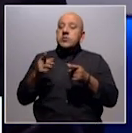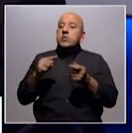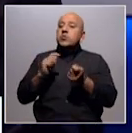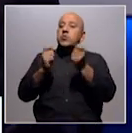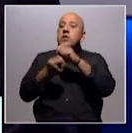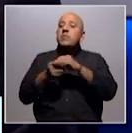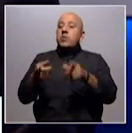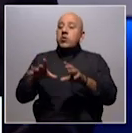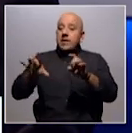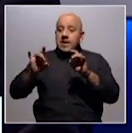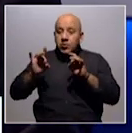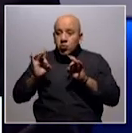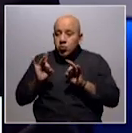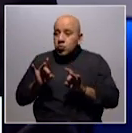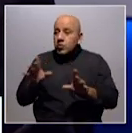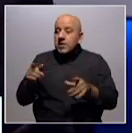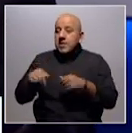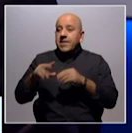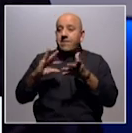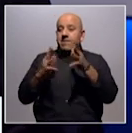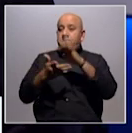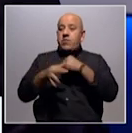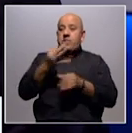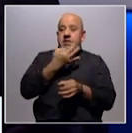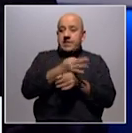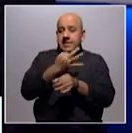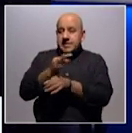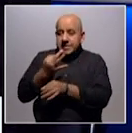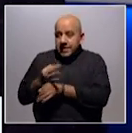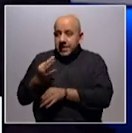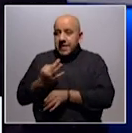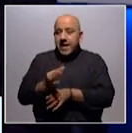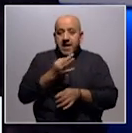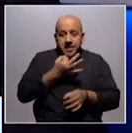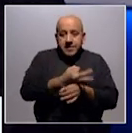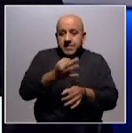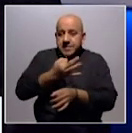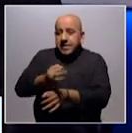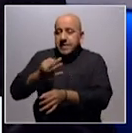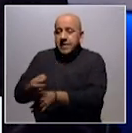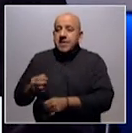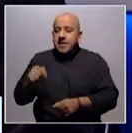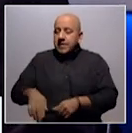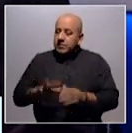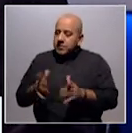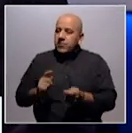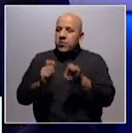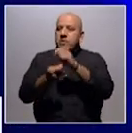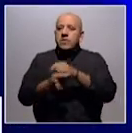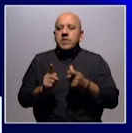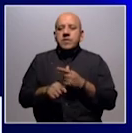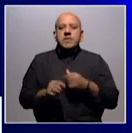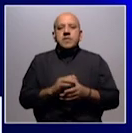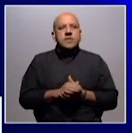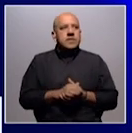en la naturaleza de la docencia del docente de la enseñanza es decir cura todo eso estamos revueltos muy revueltos